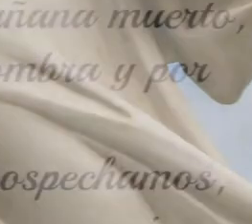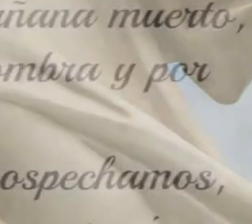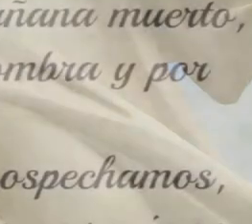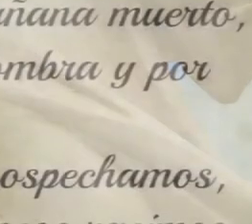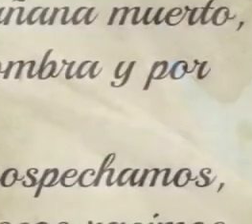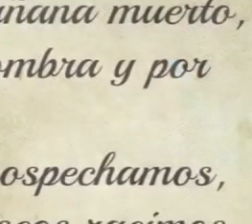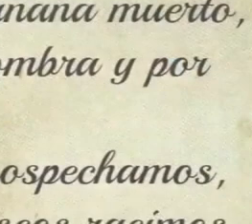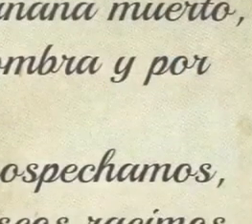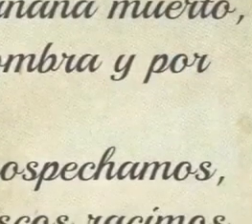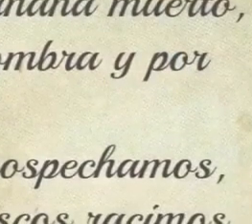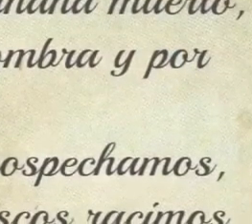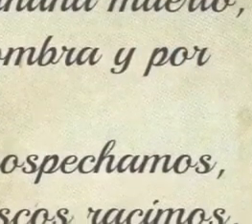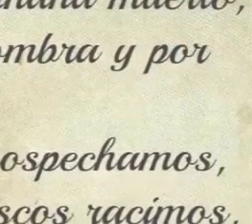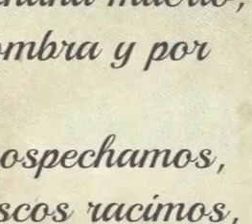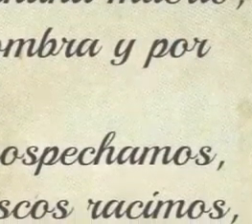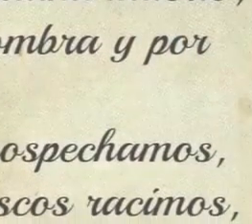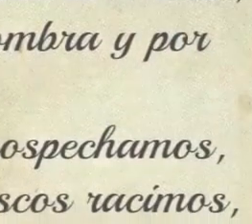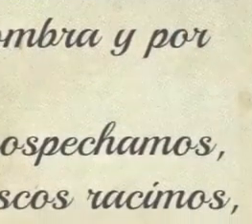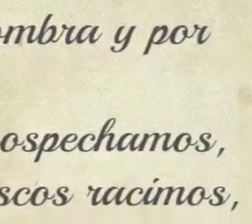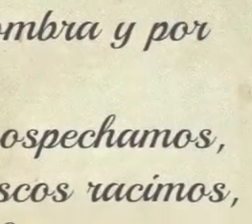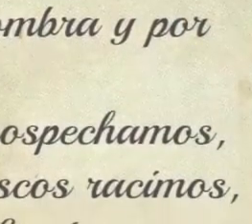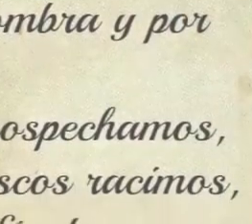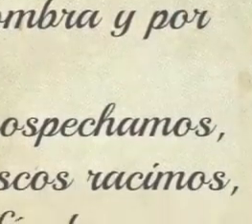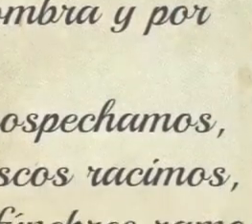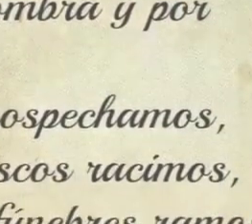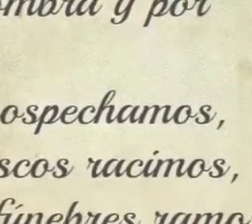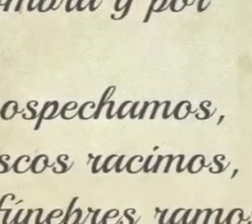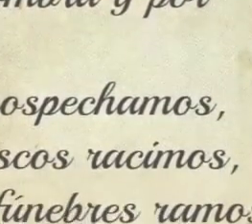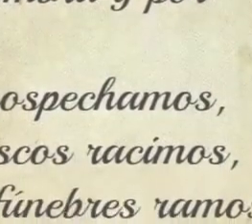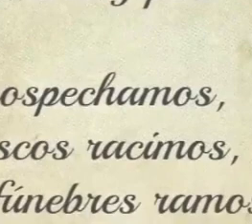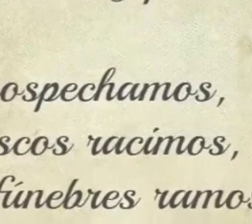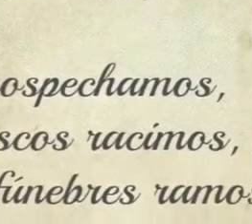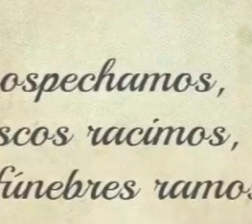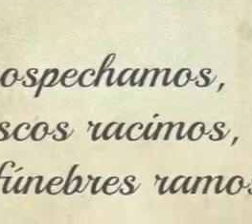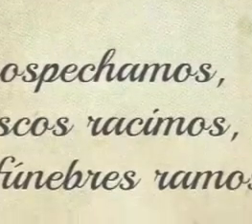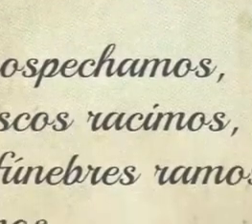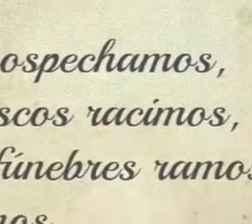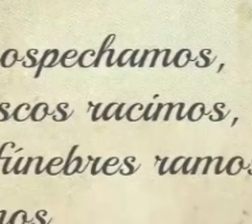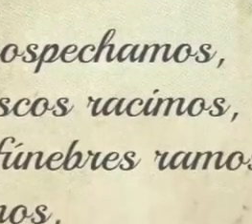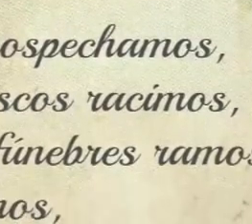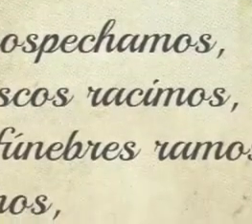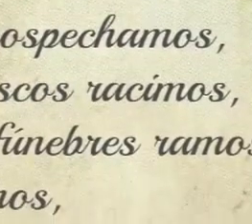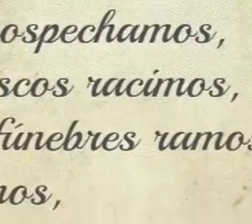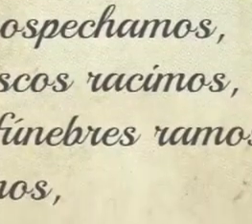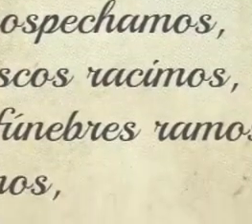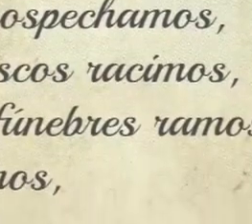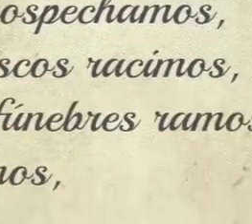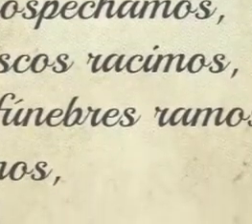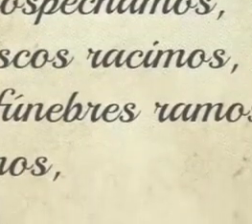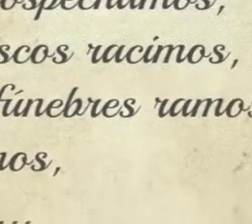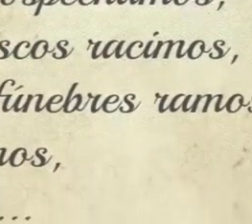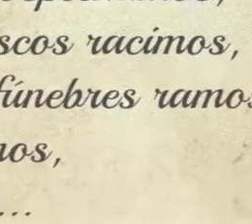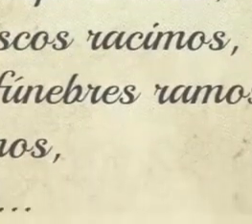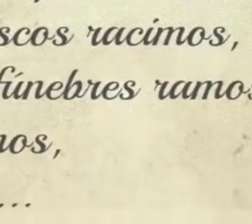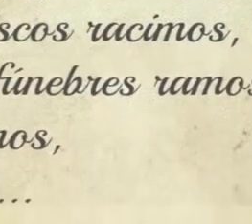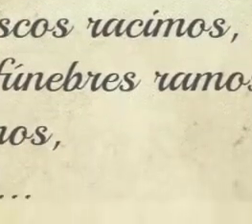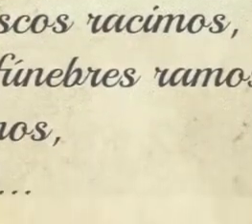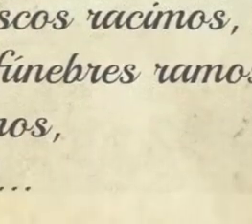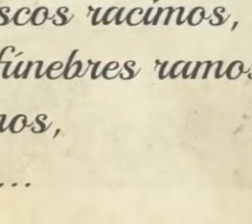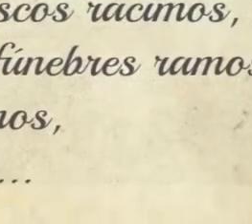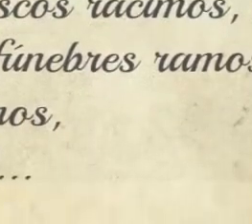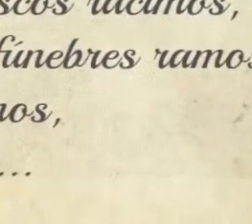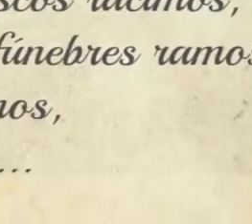vocabulario, la métrica, el ritmo, la forma de hacer poesía y prosa. Por ello, fue